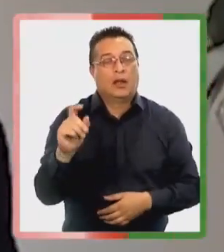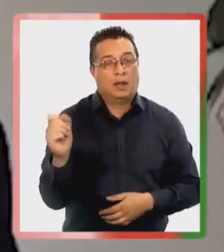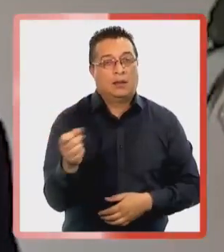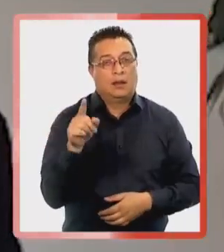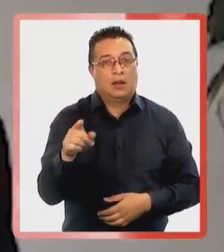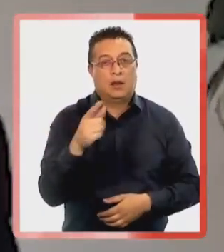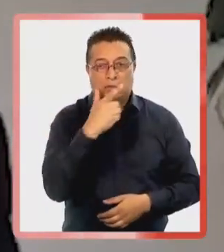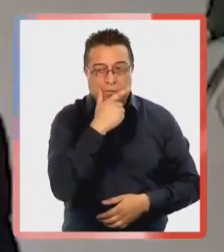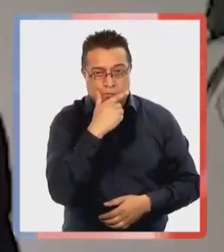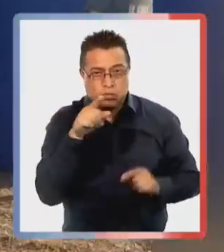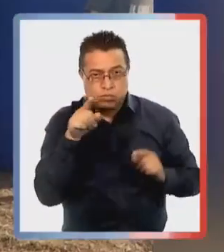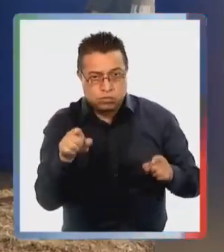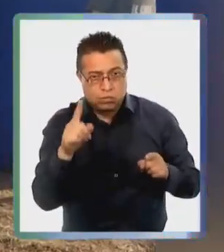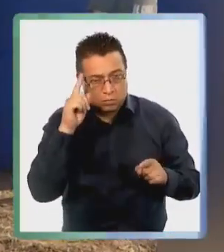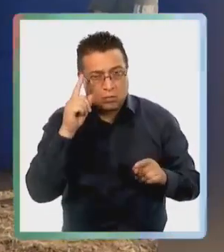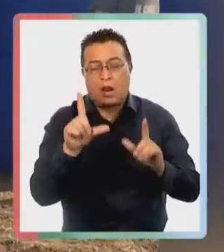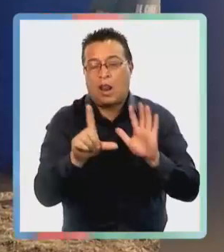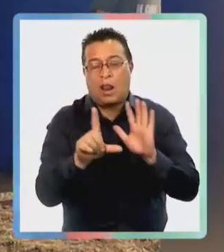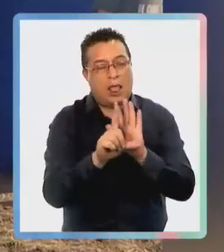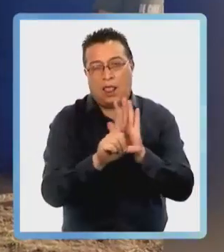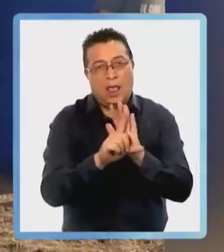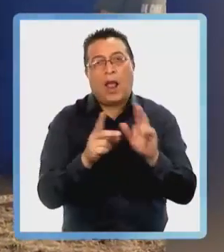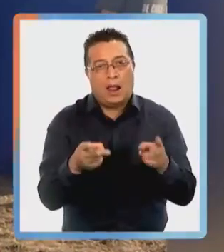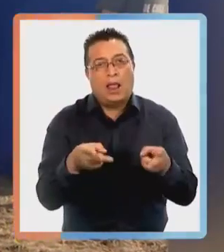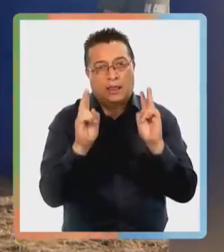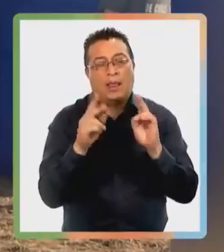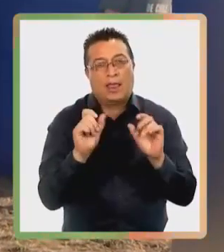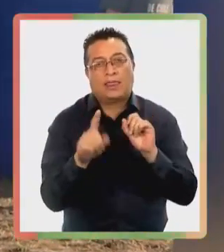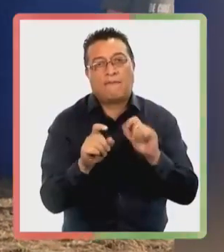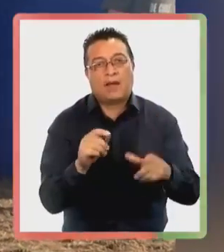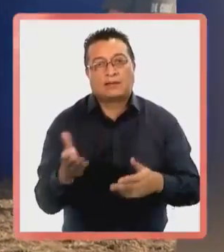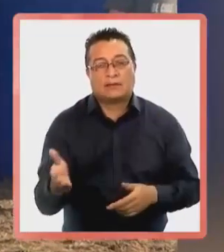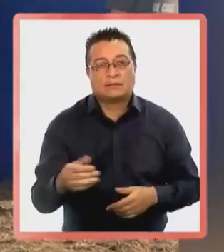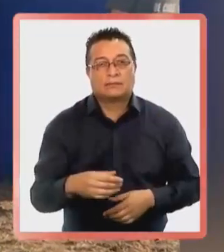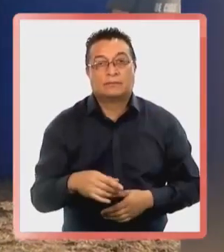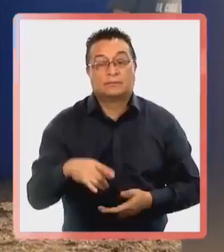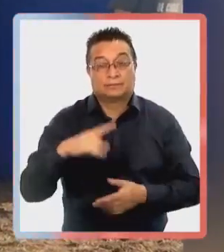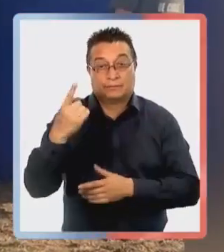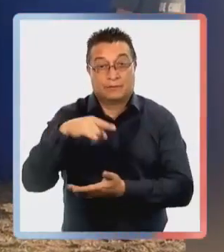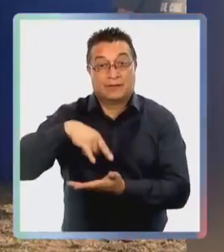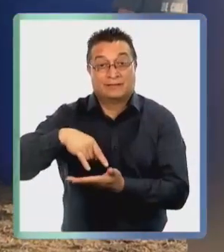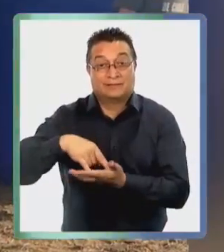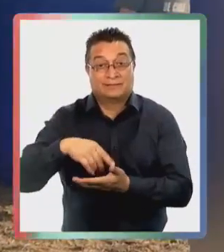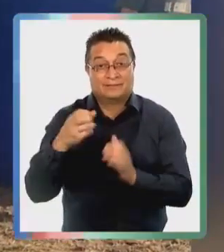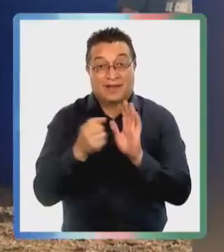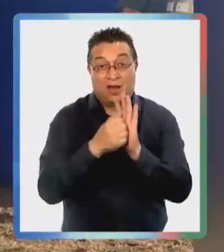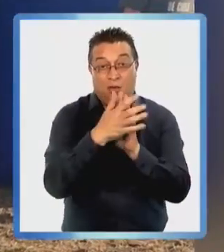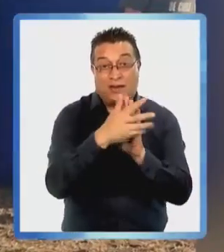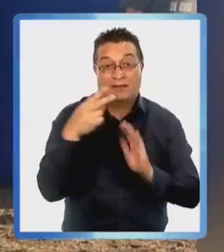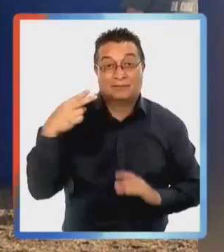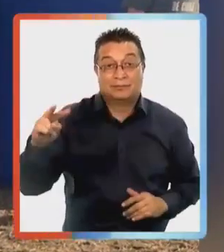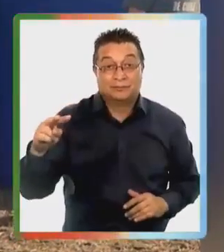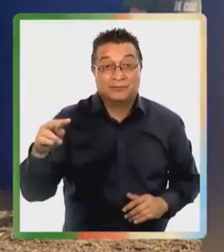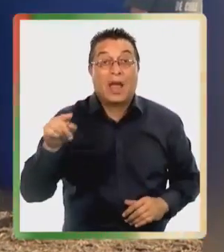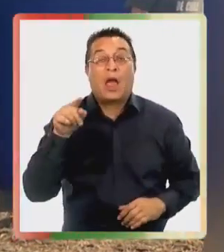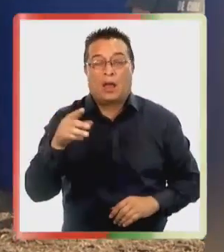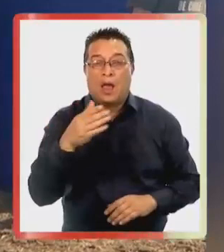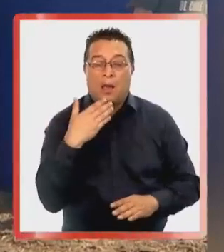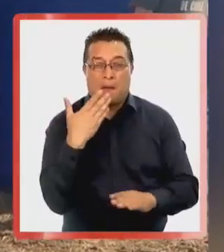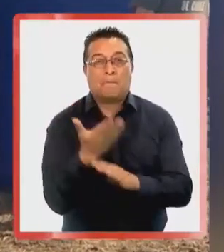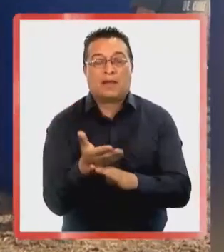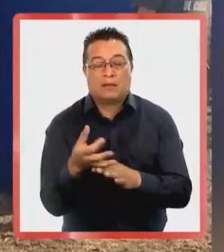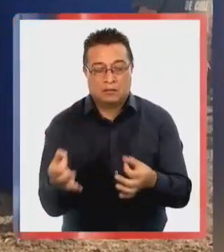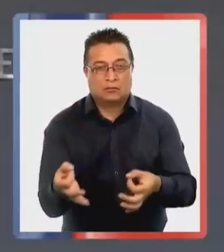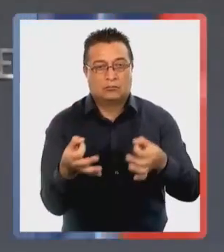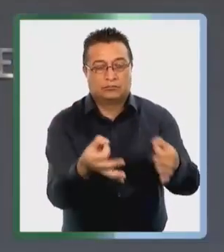una legítima defensa. Parlamentarios de la Araucanía lamentaron la situación y solicitaron presentar las indicaciones para la